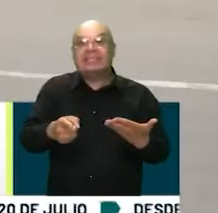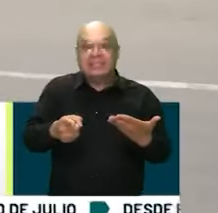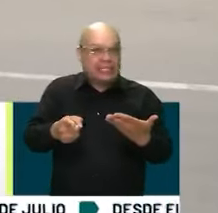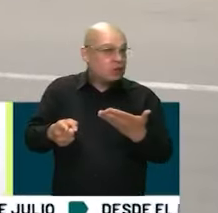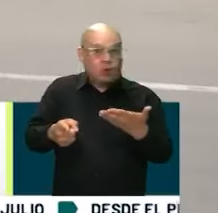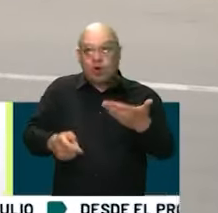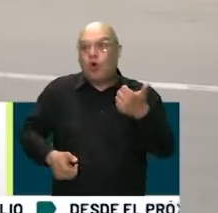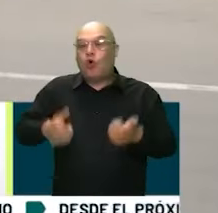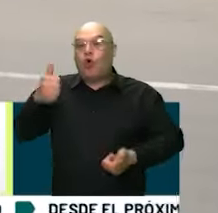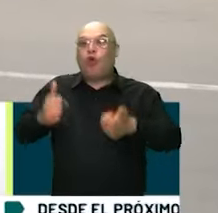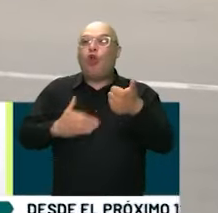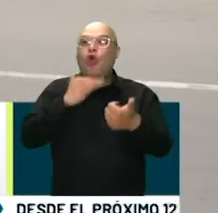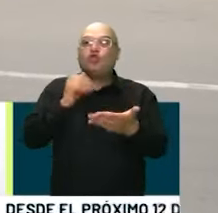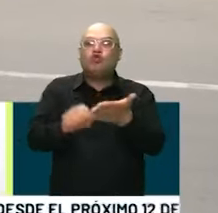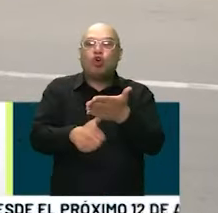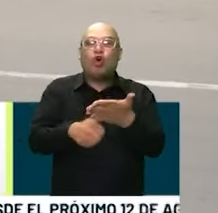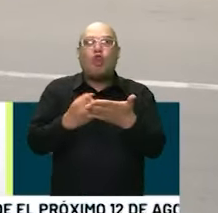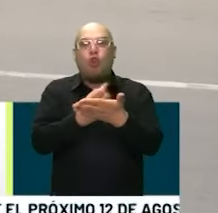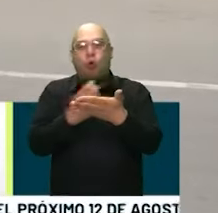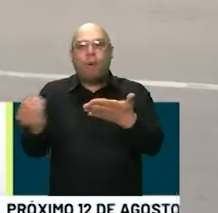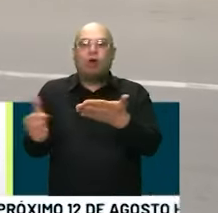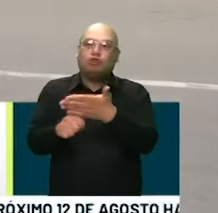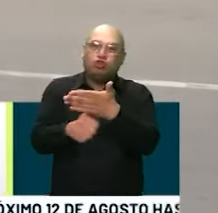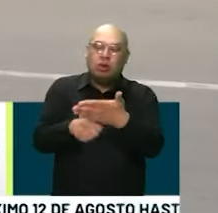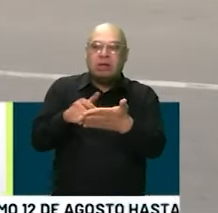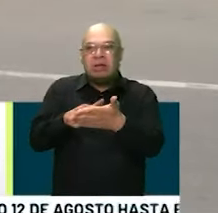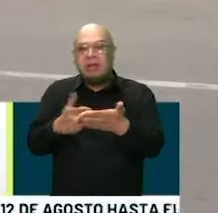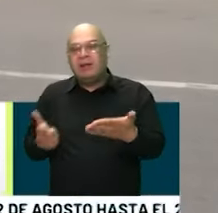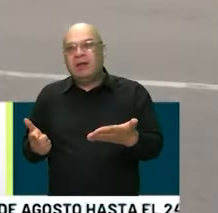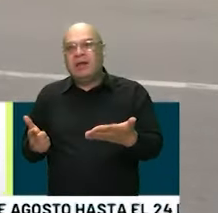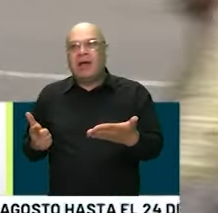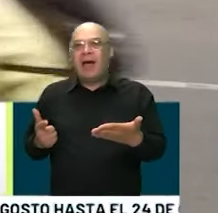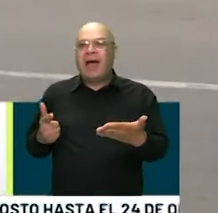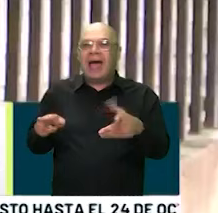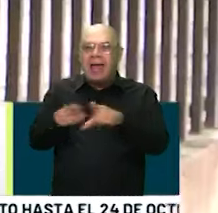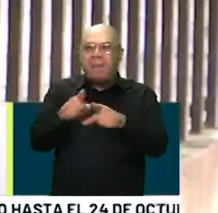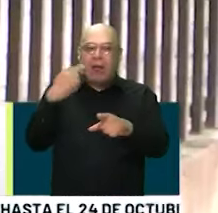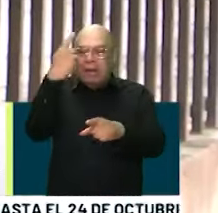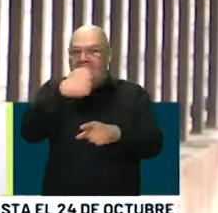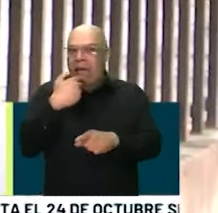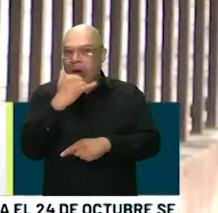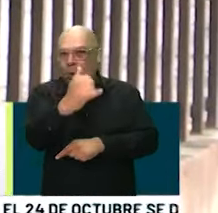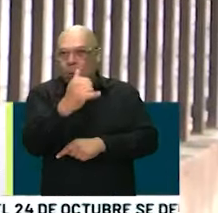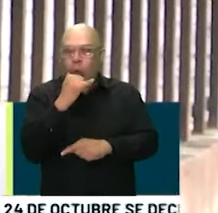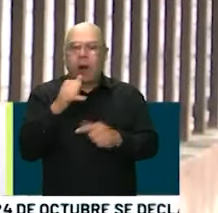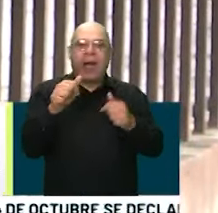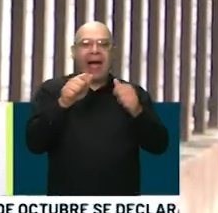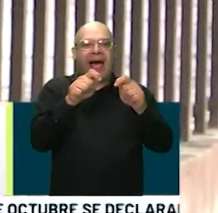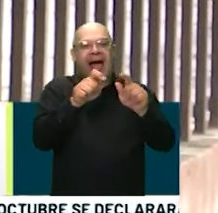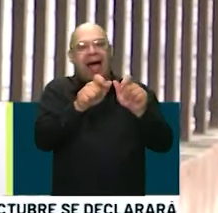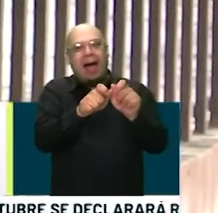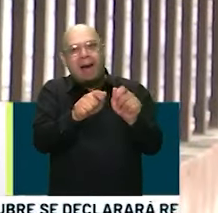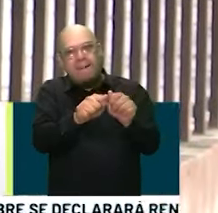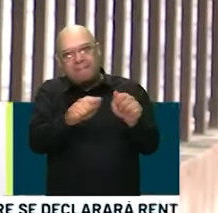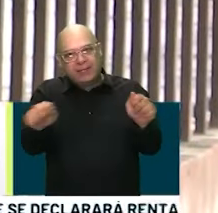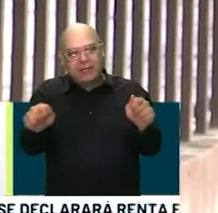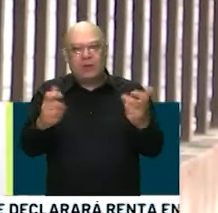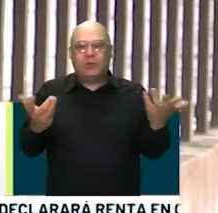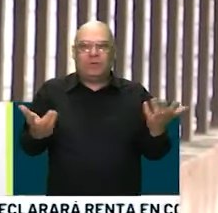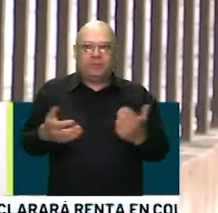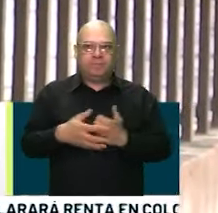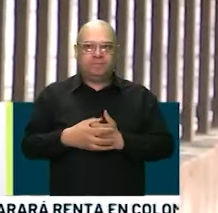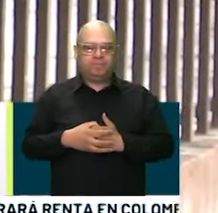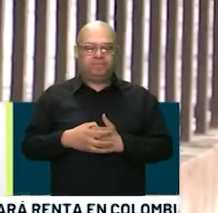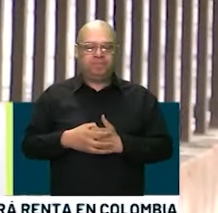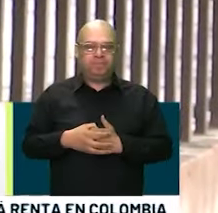la cédula, número de cédula, los parentescos de mi hermano conmigo, los apellidos. Y yo